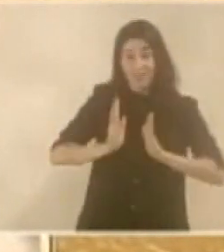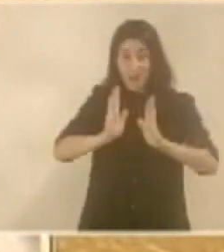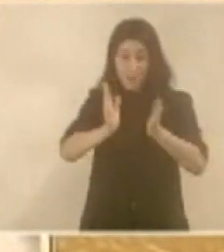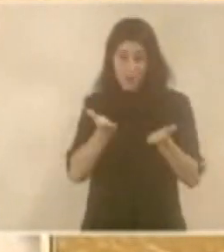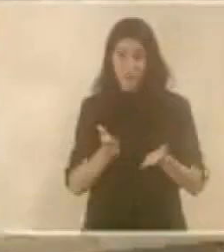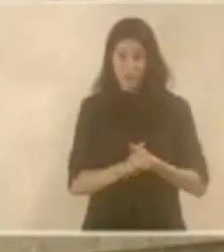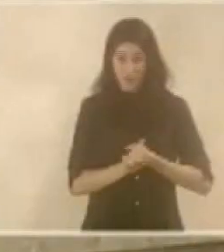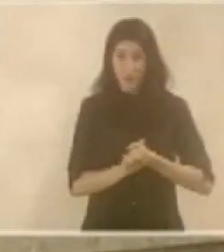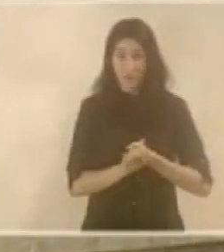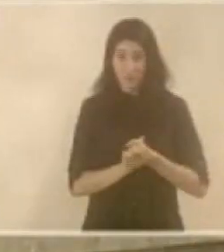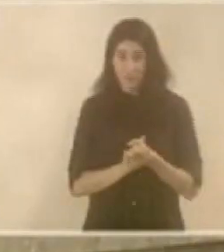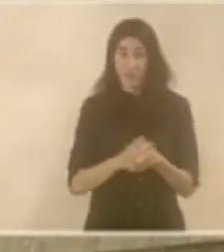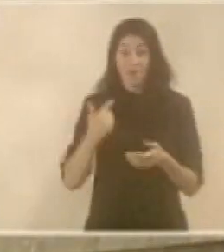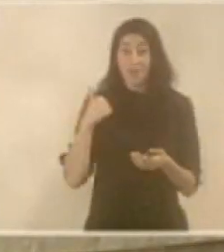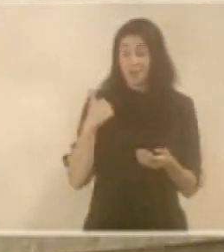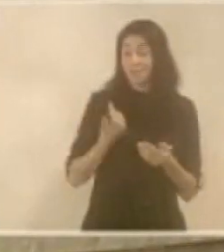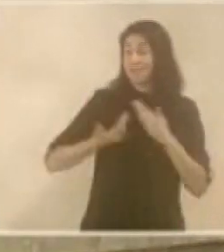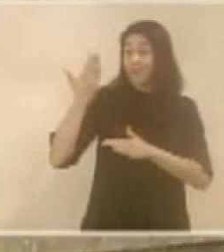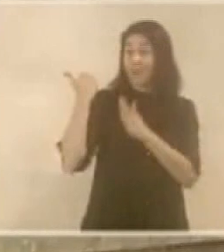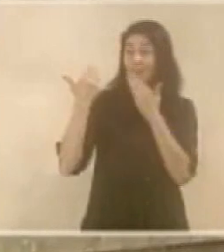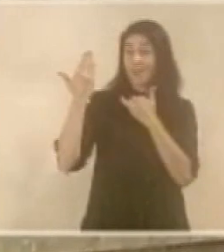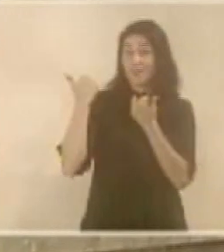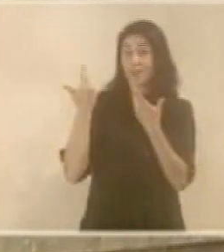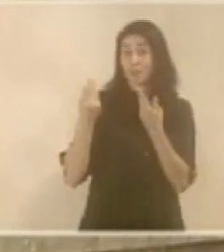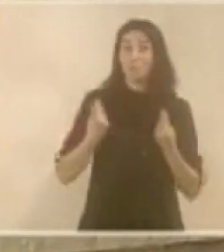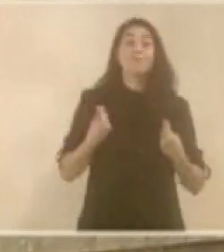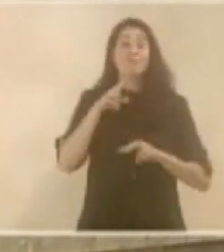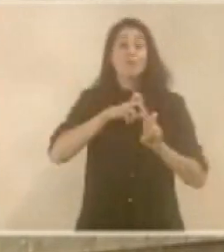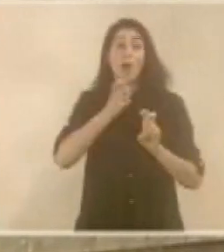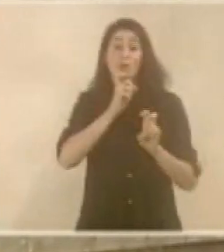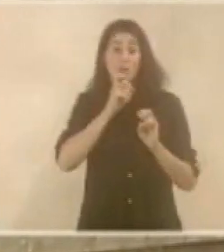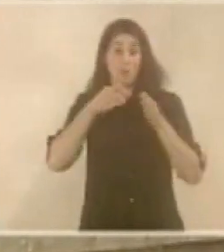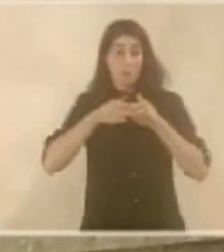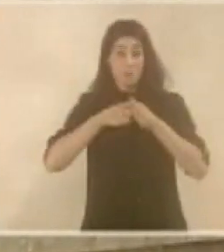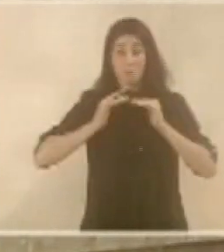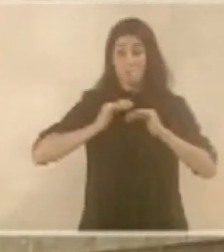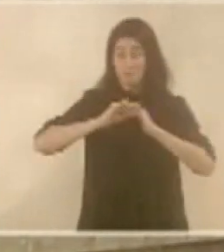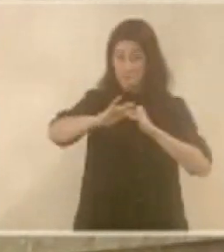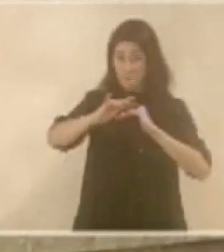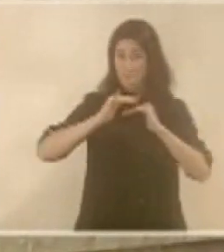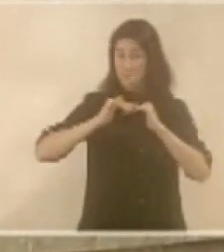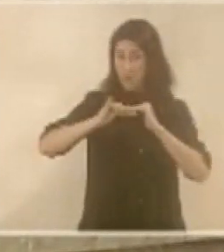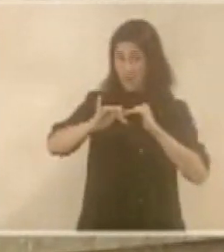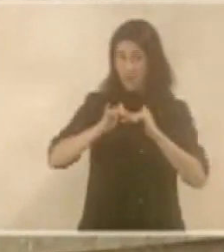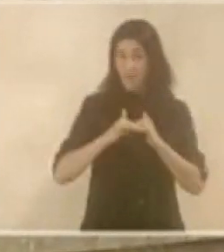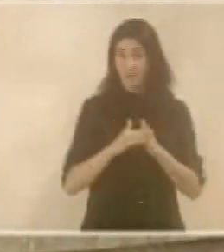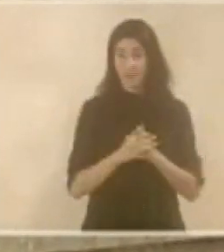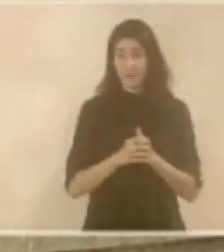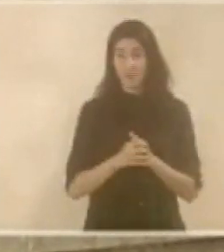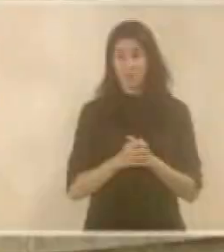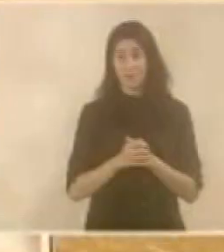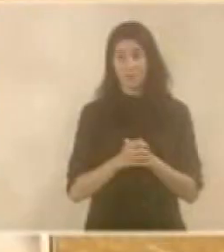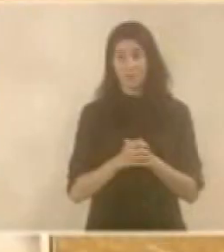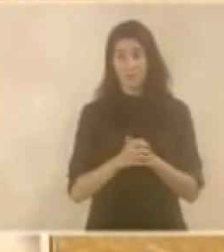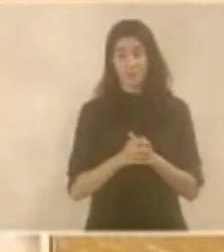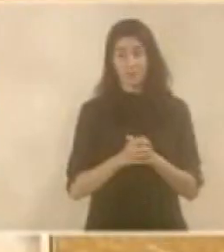se buscó la vida por mar, a falta de comunicación terrestre con el mundo civilizado, y entró en íntimas relaciones industriales y comerciales